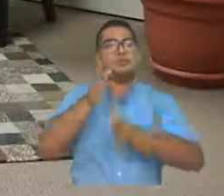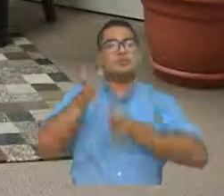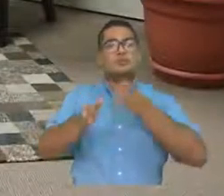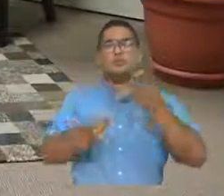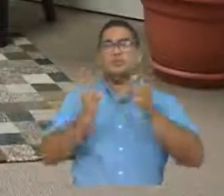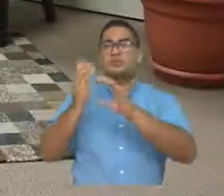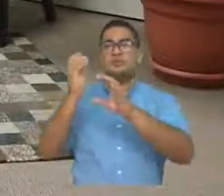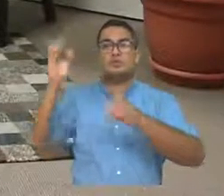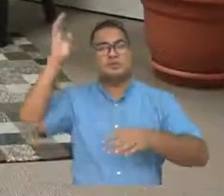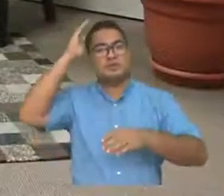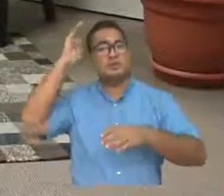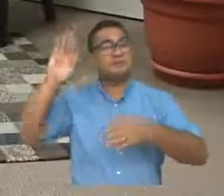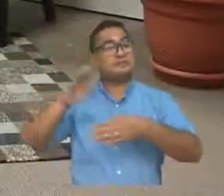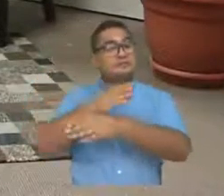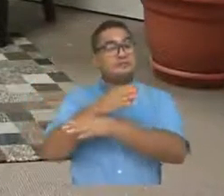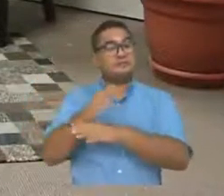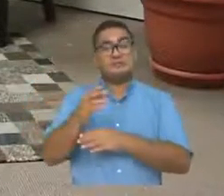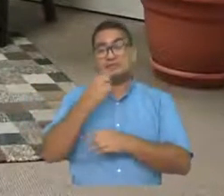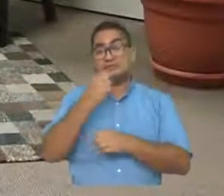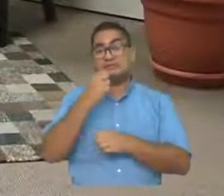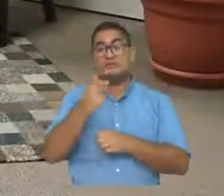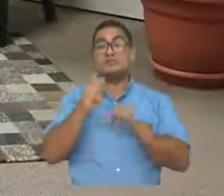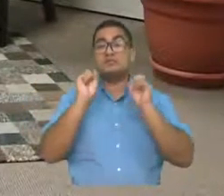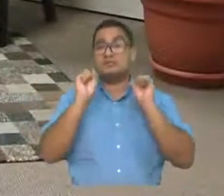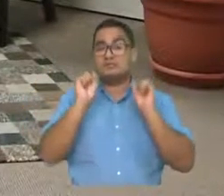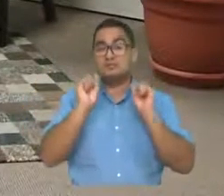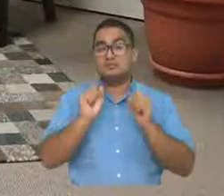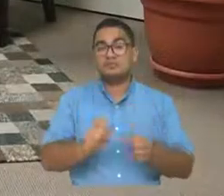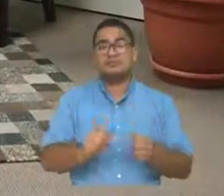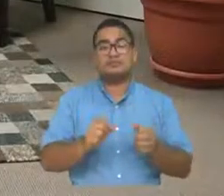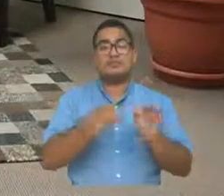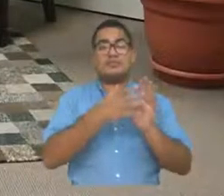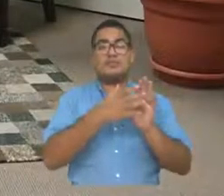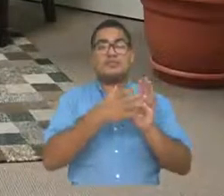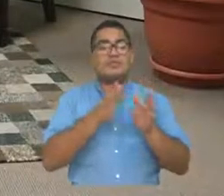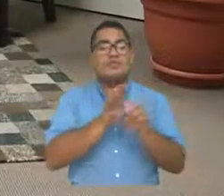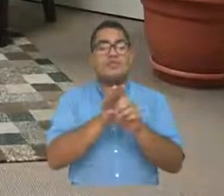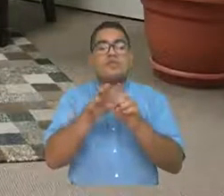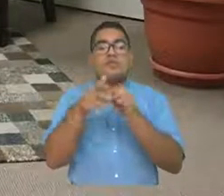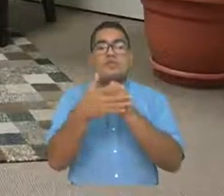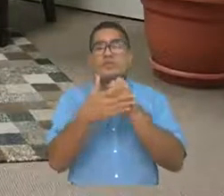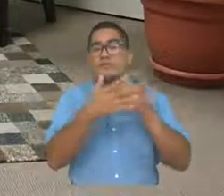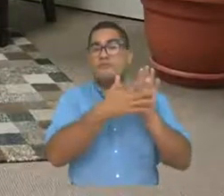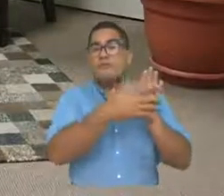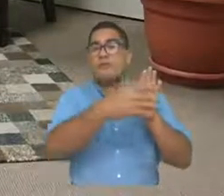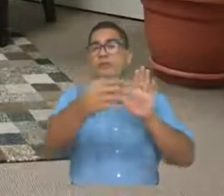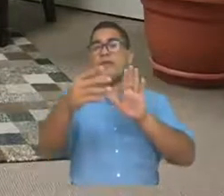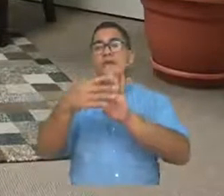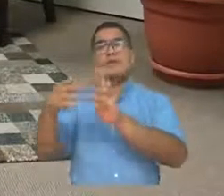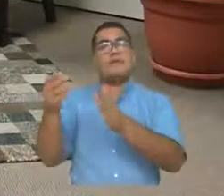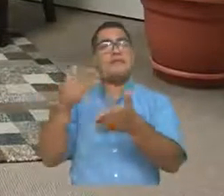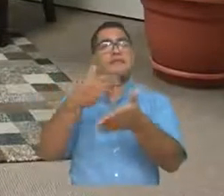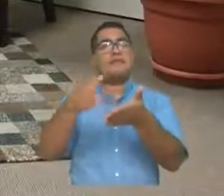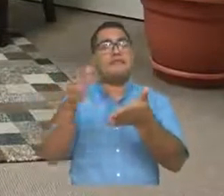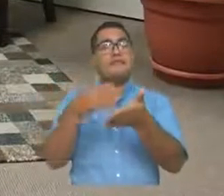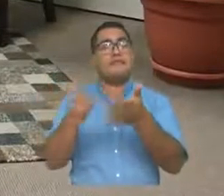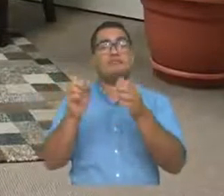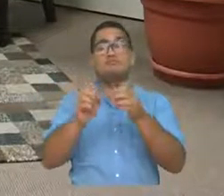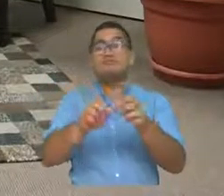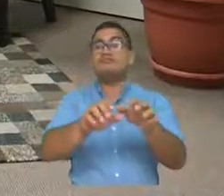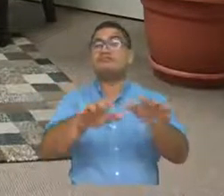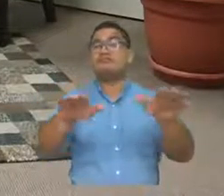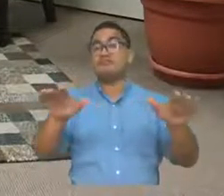que hoy estamos en un país y en la tarde ya podemos estar en otro país. Por entonces, los medios de transporte, el avión, el